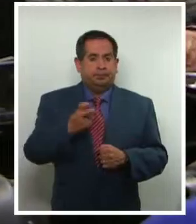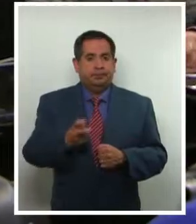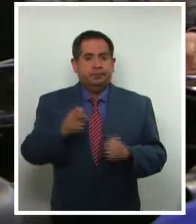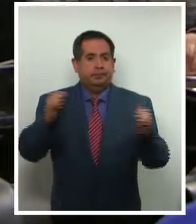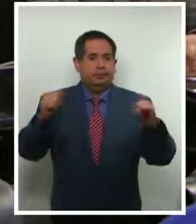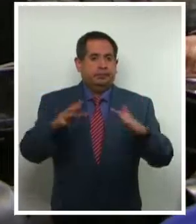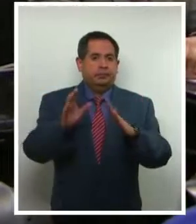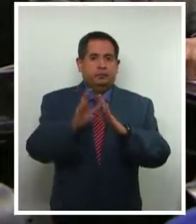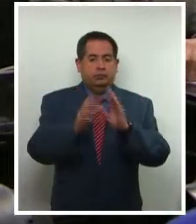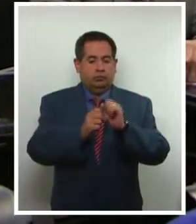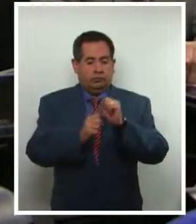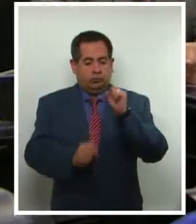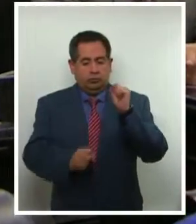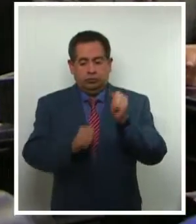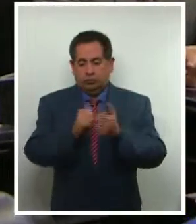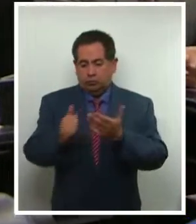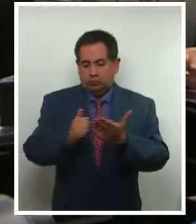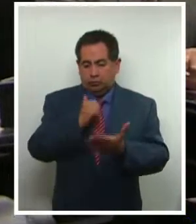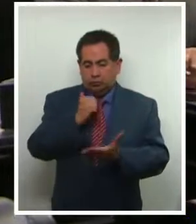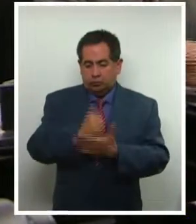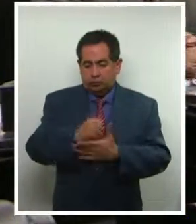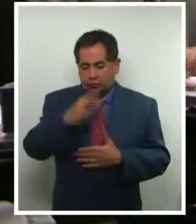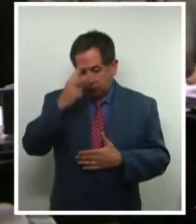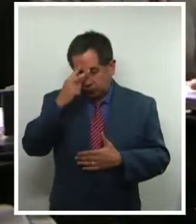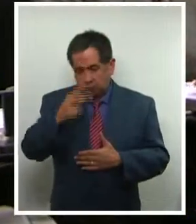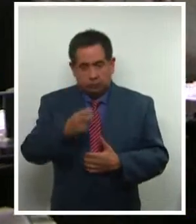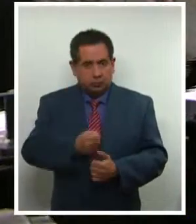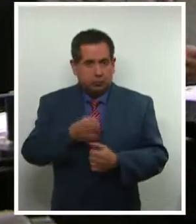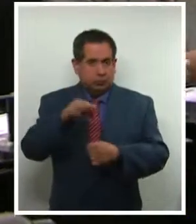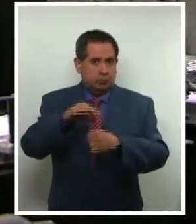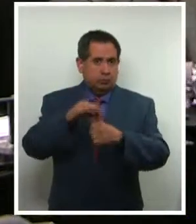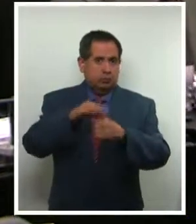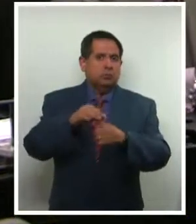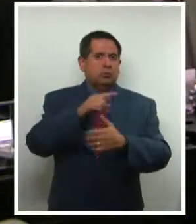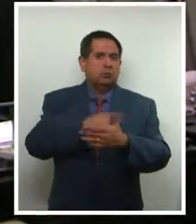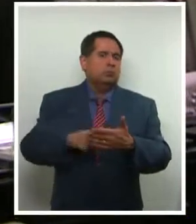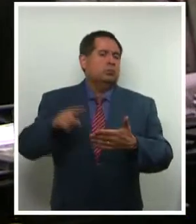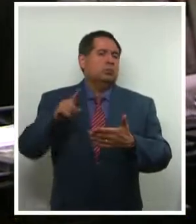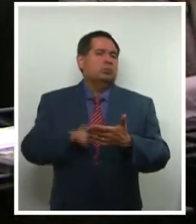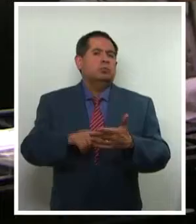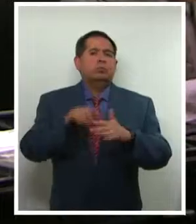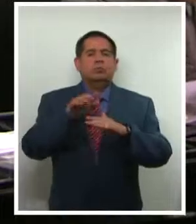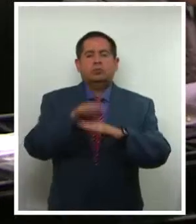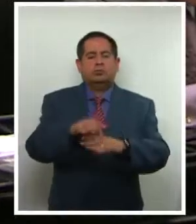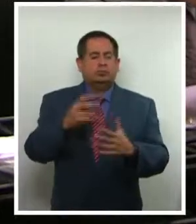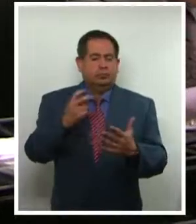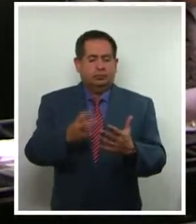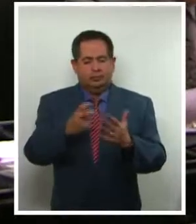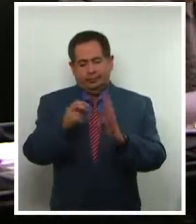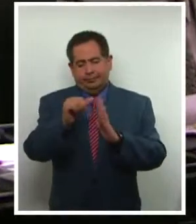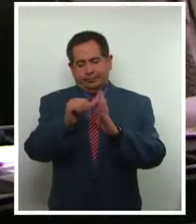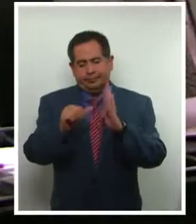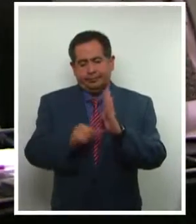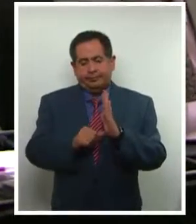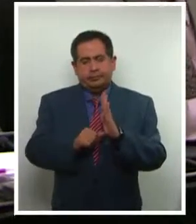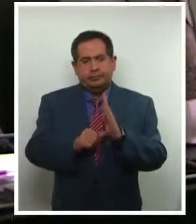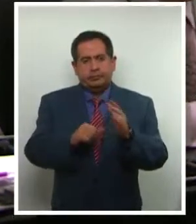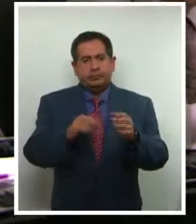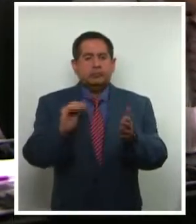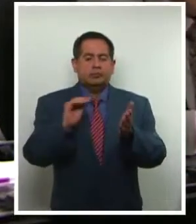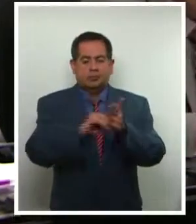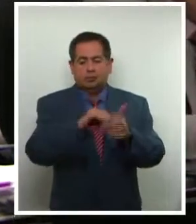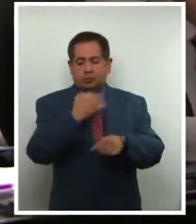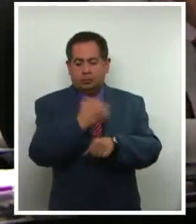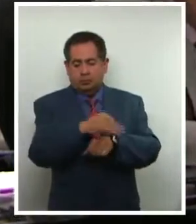Asamblea Constituyente de la Ciudad de México emitan su voto correspondiente a estos artículos